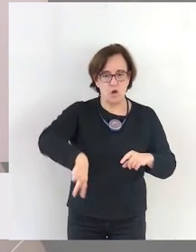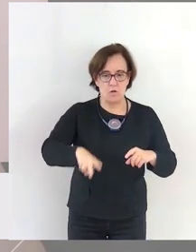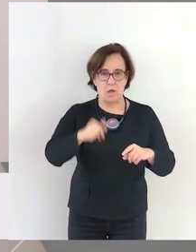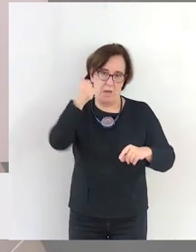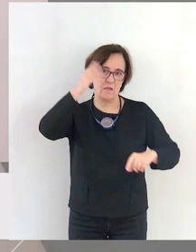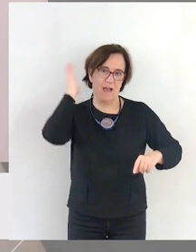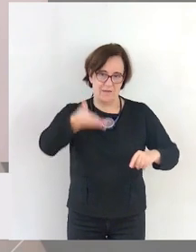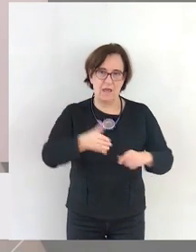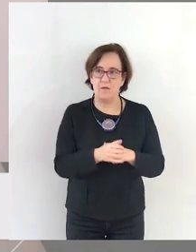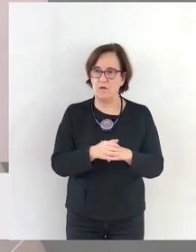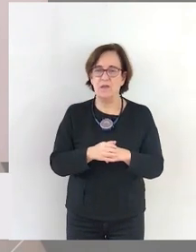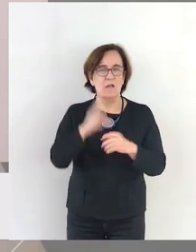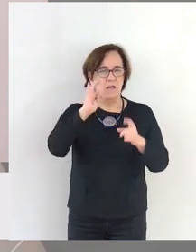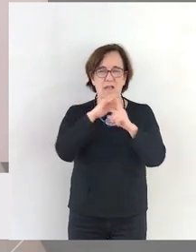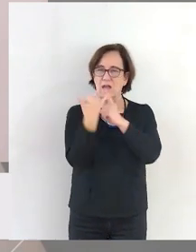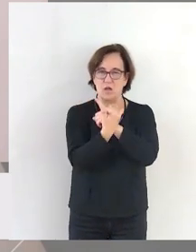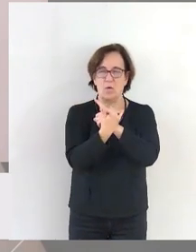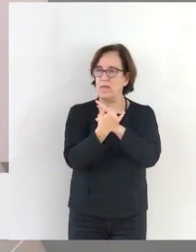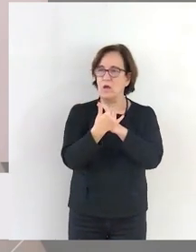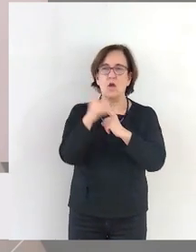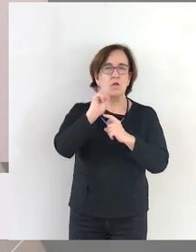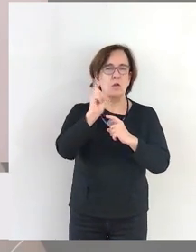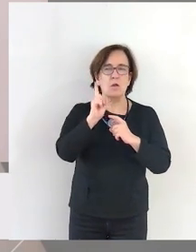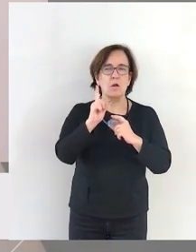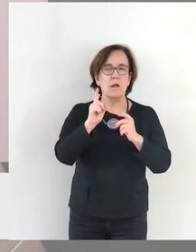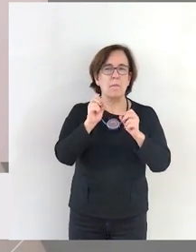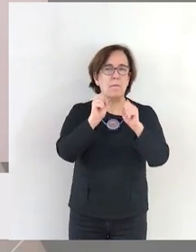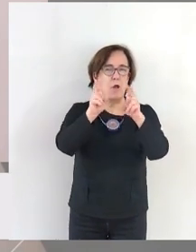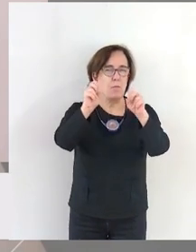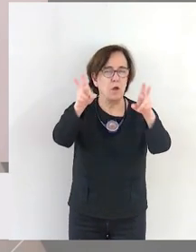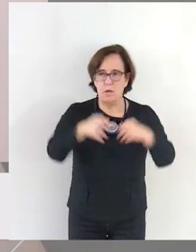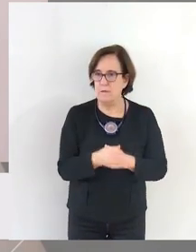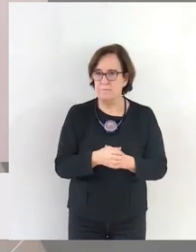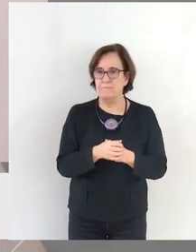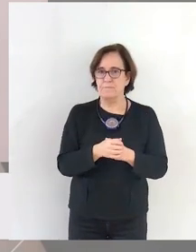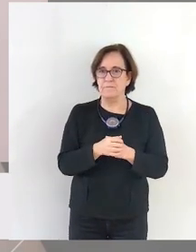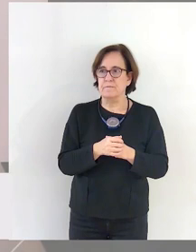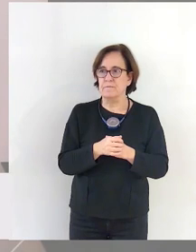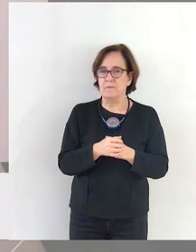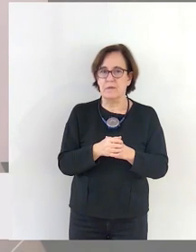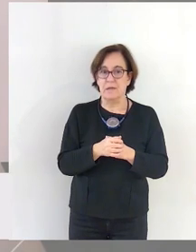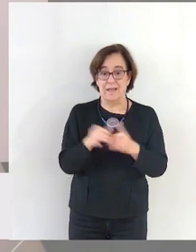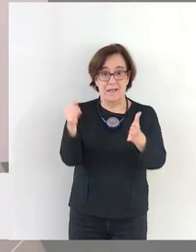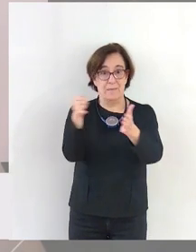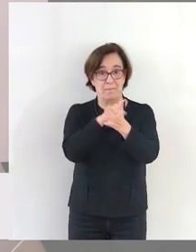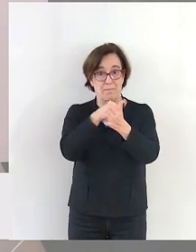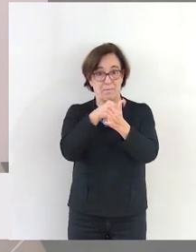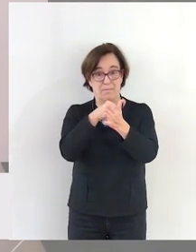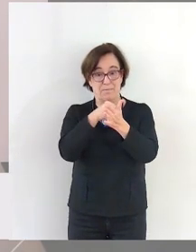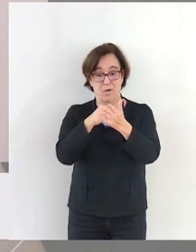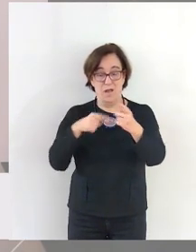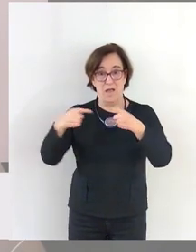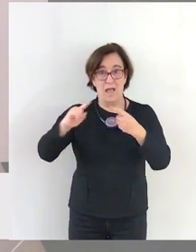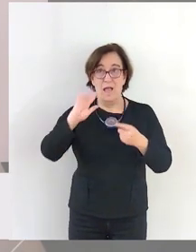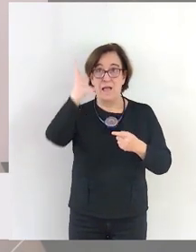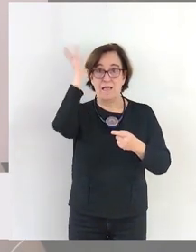más perjudicados y la situación no hace nada más que empeorar la vulnerabilidad frente a los efectos del